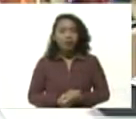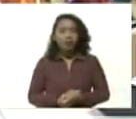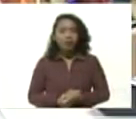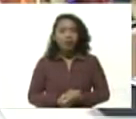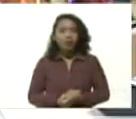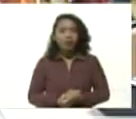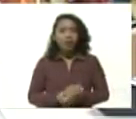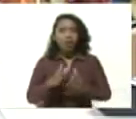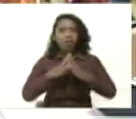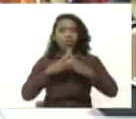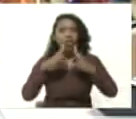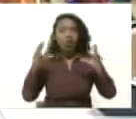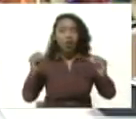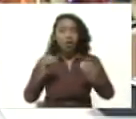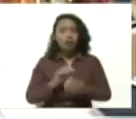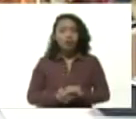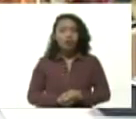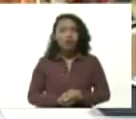todas estas